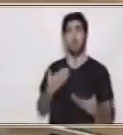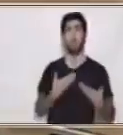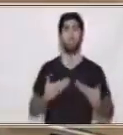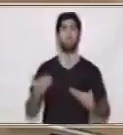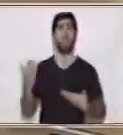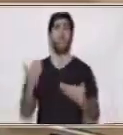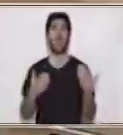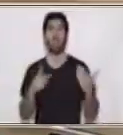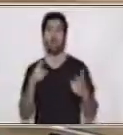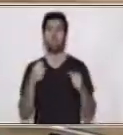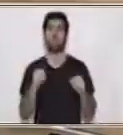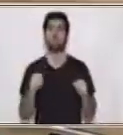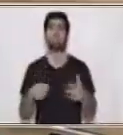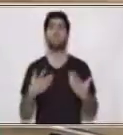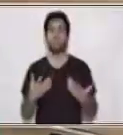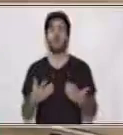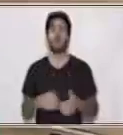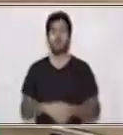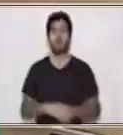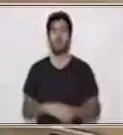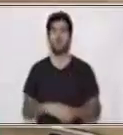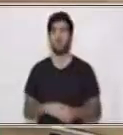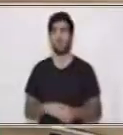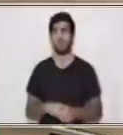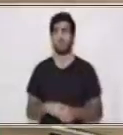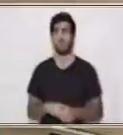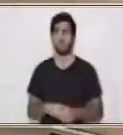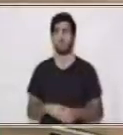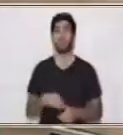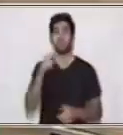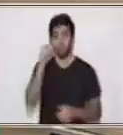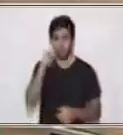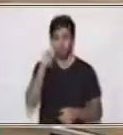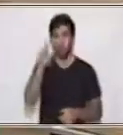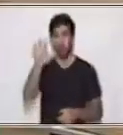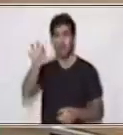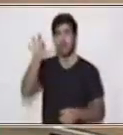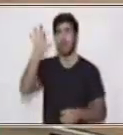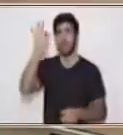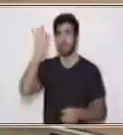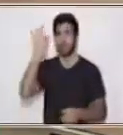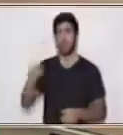manera. Vamos a cambiar, primero quiero que escojas cualquier